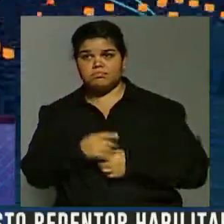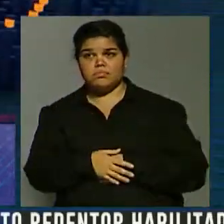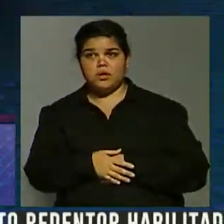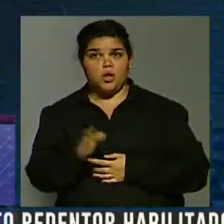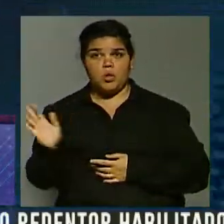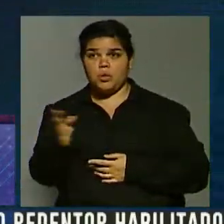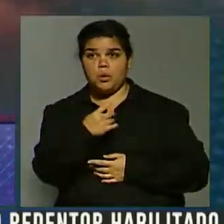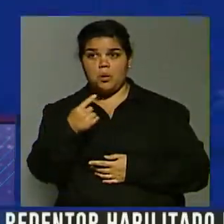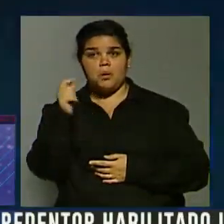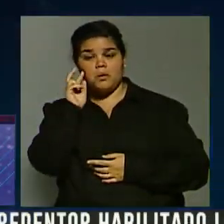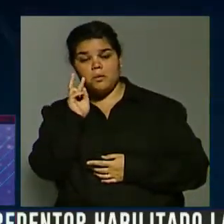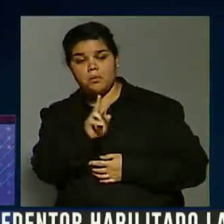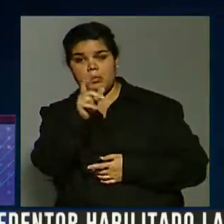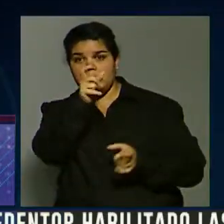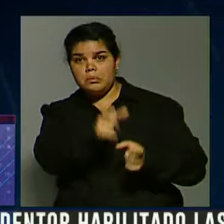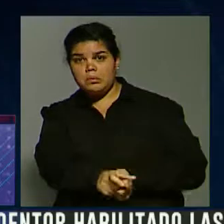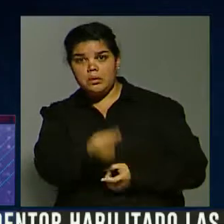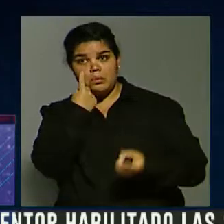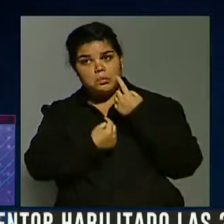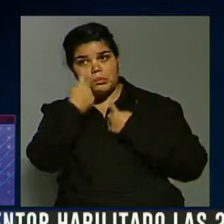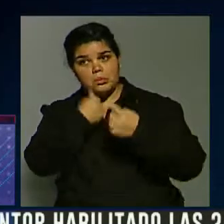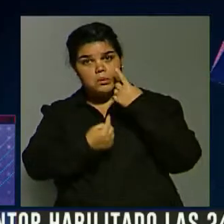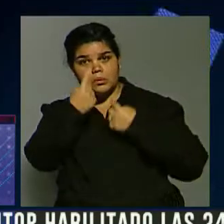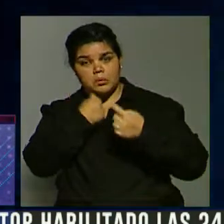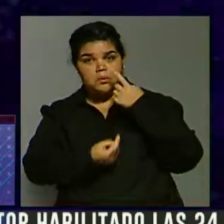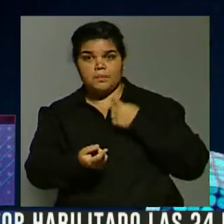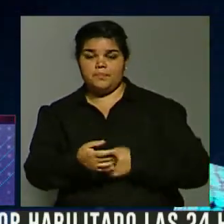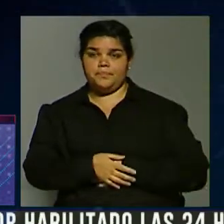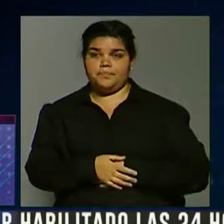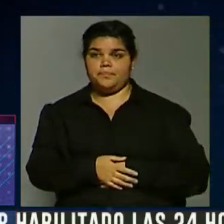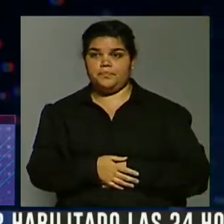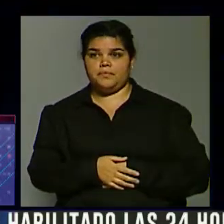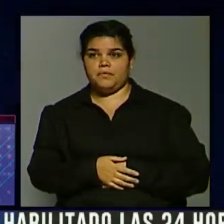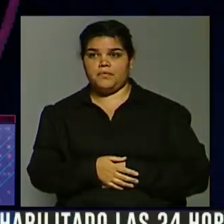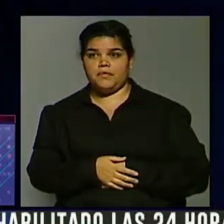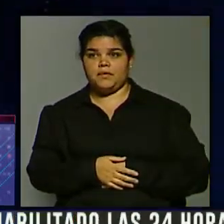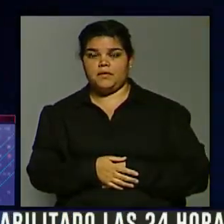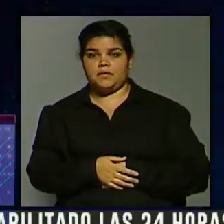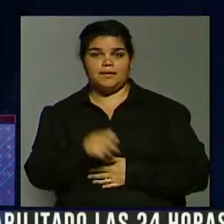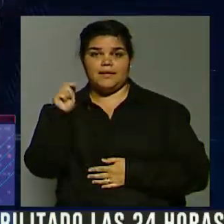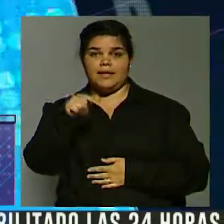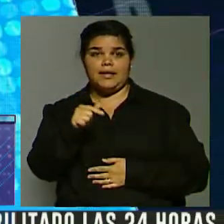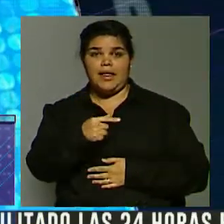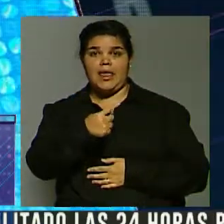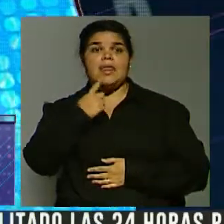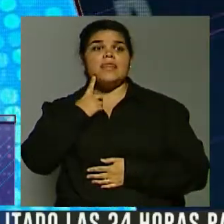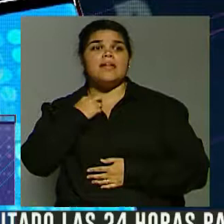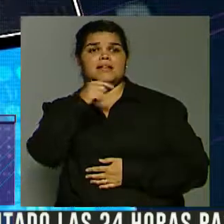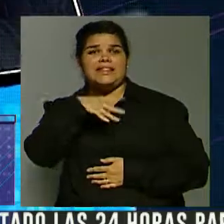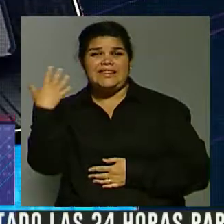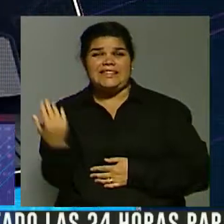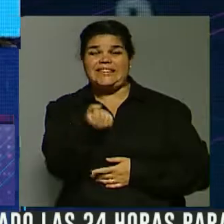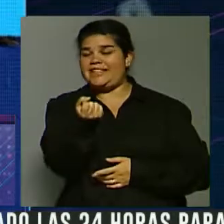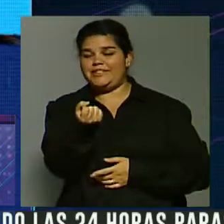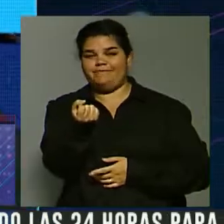y el chico se lo ve llorando luego de la eliminación de su Casuso querido por el B Metro. No terminó cumpliéndose el deseo del chico, que lo veíamos ahí